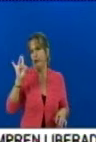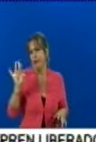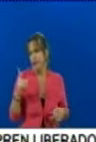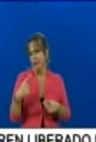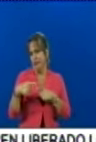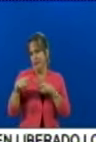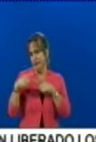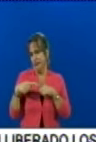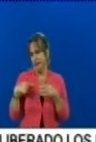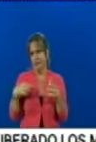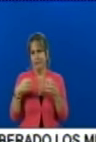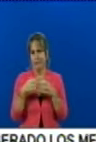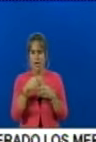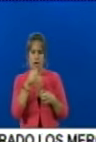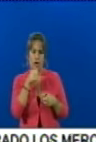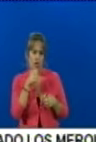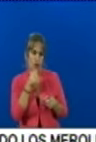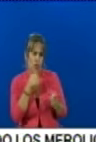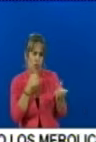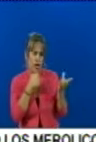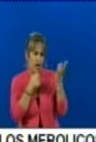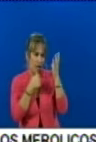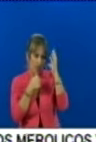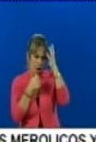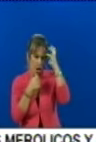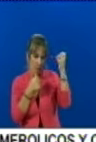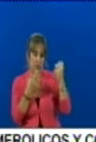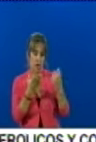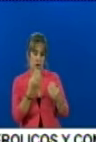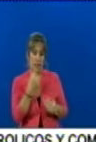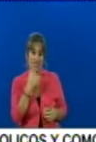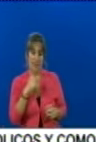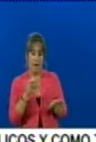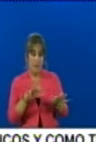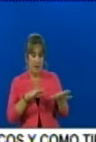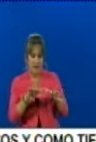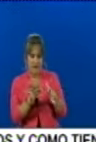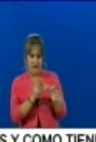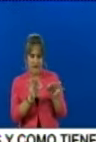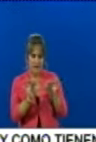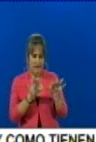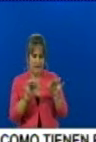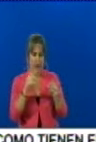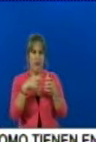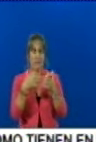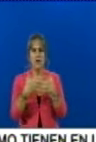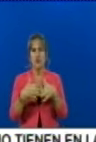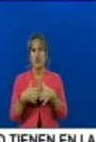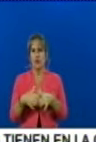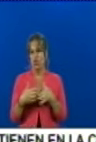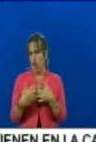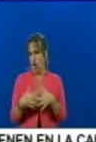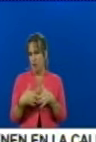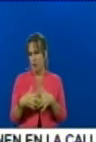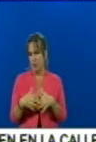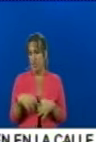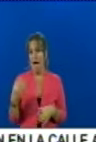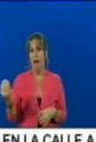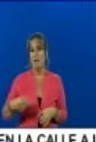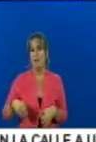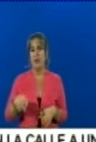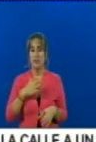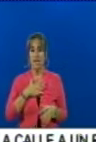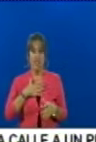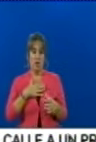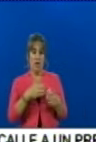con inquietud del gobierno y demás, nosotros hemos ido diseñando una estrategia de producciones alternativas, usando materias primas